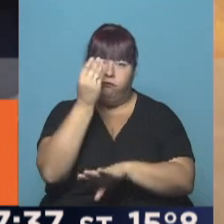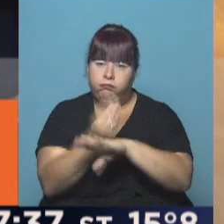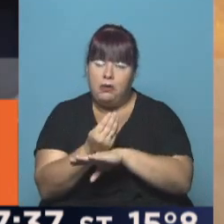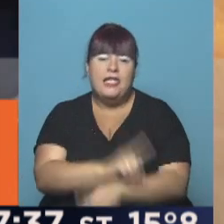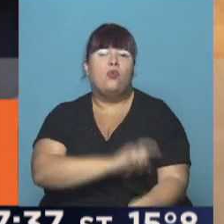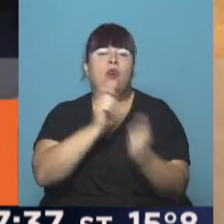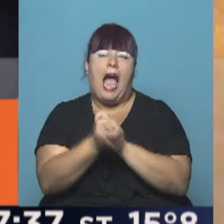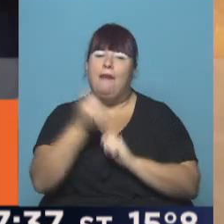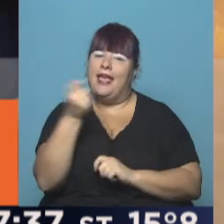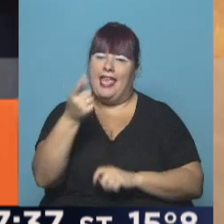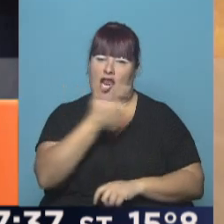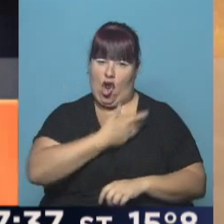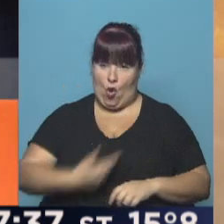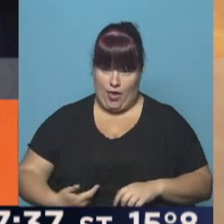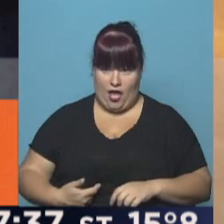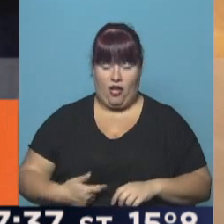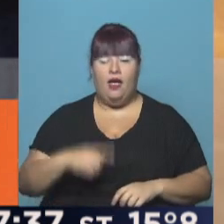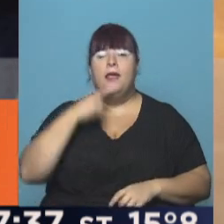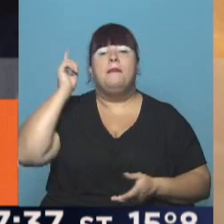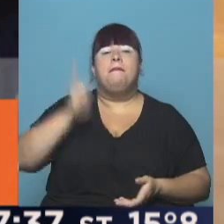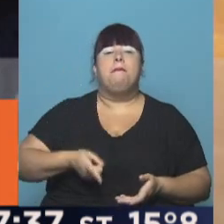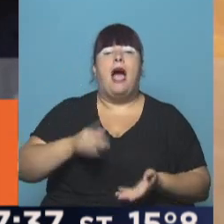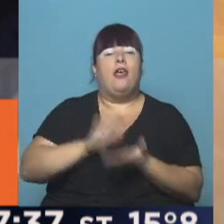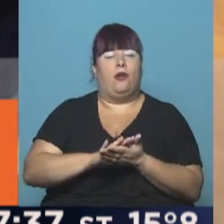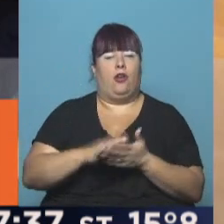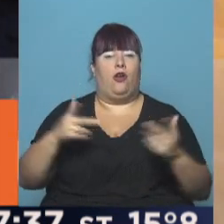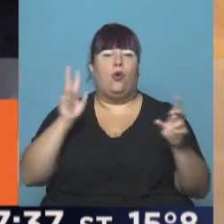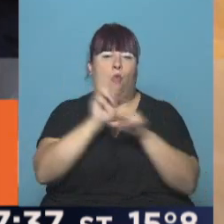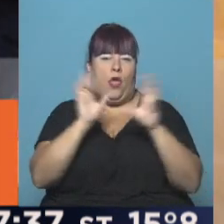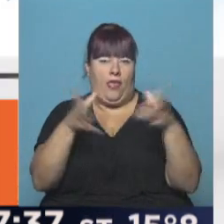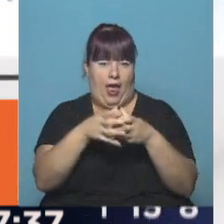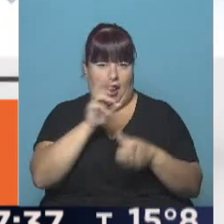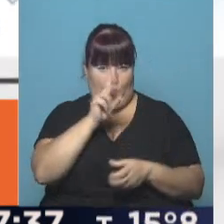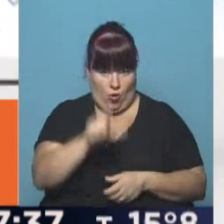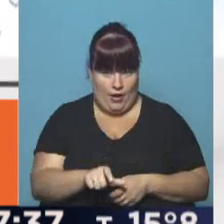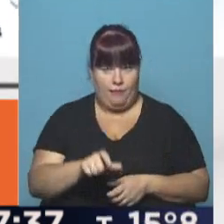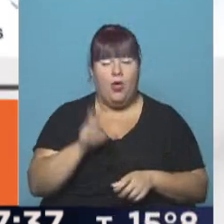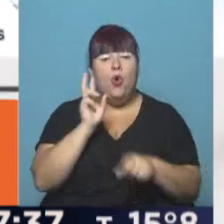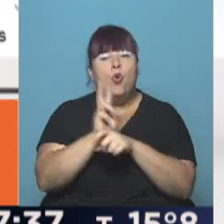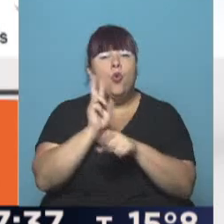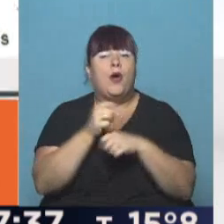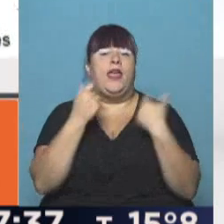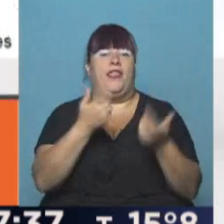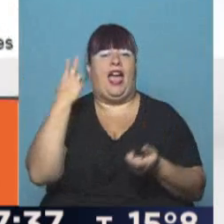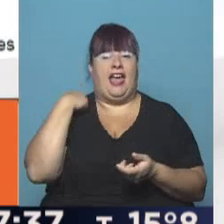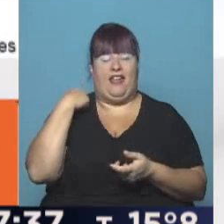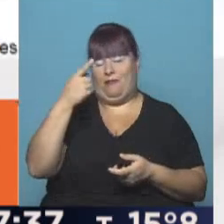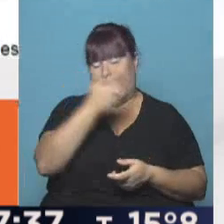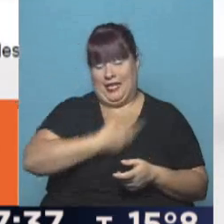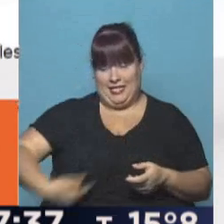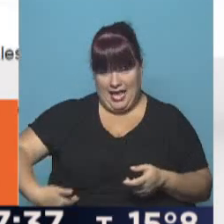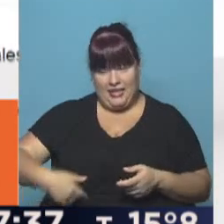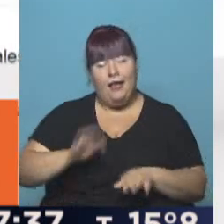el cambio que busca el gobierno y bajo la orden de blindar a la candidata la protección otorgada por el jefe de estado